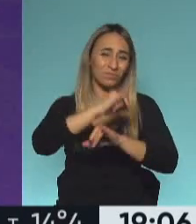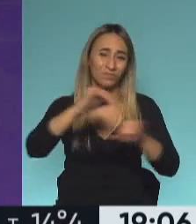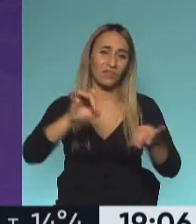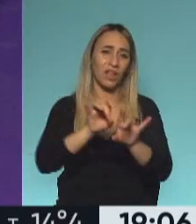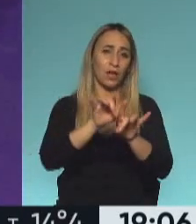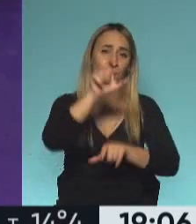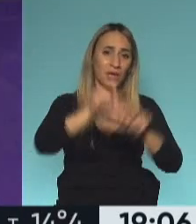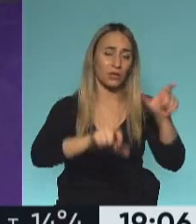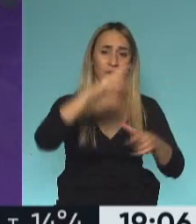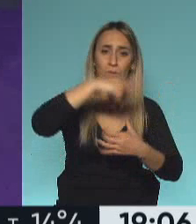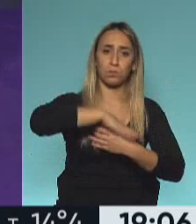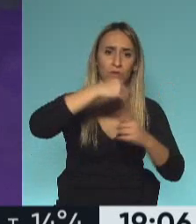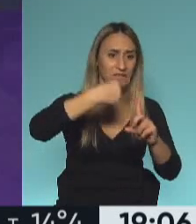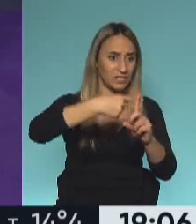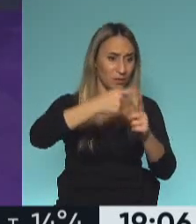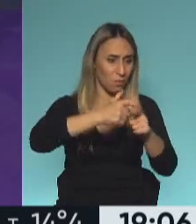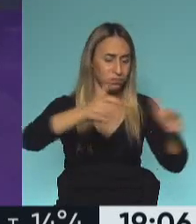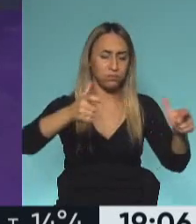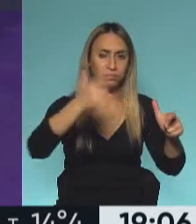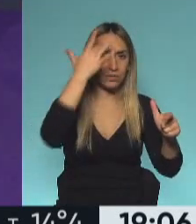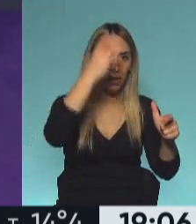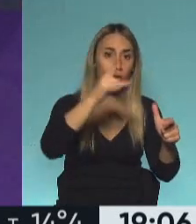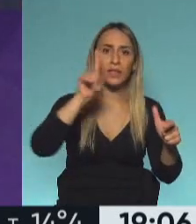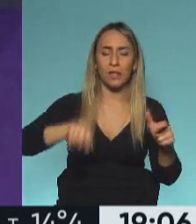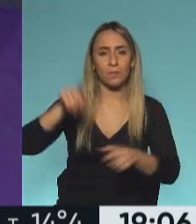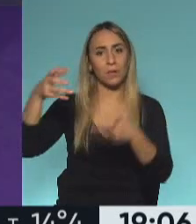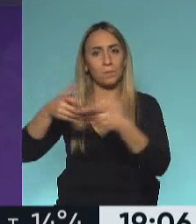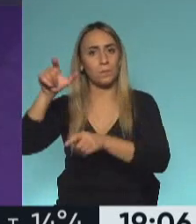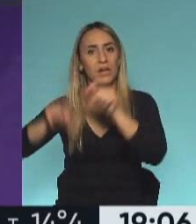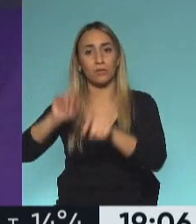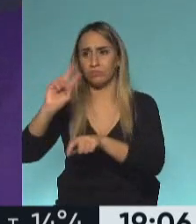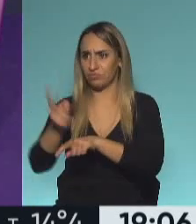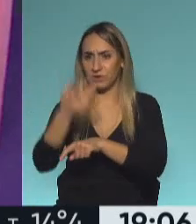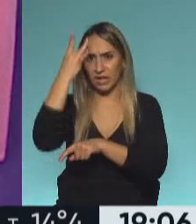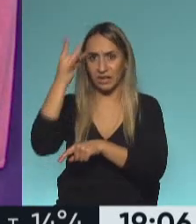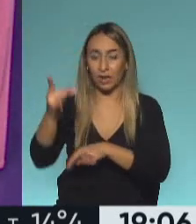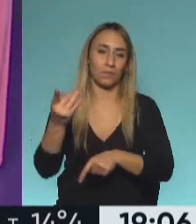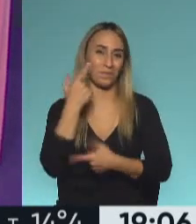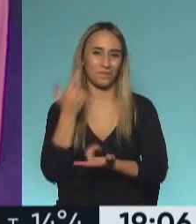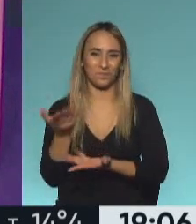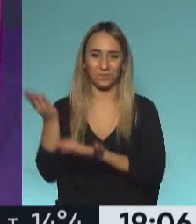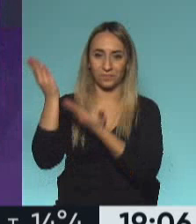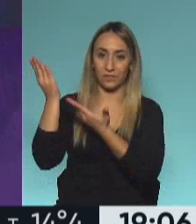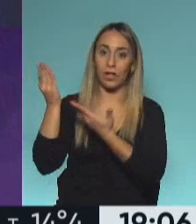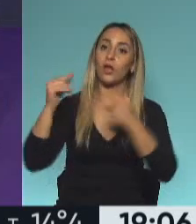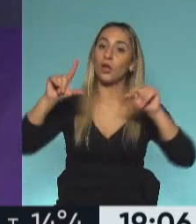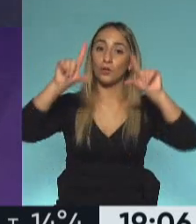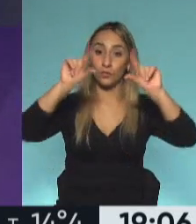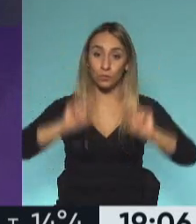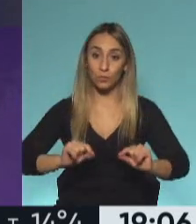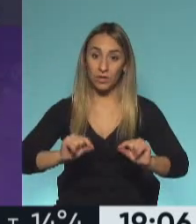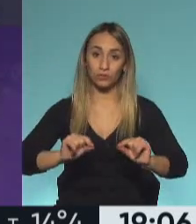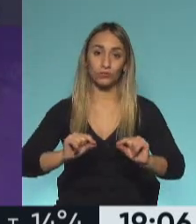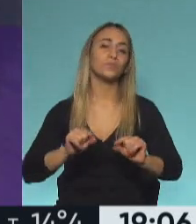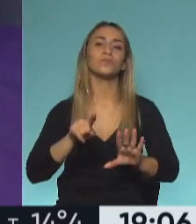y de fallecidos en la República Argentina, con los números aquí expresados a través de esta placa para repasar y entrar en situación.